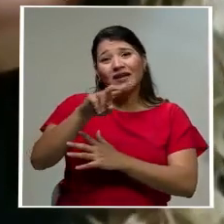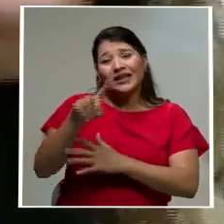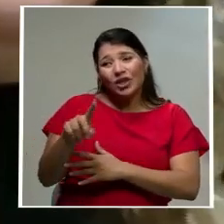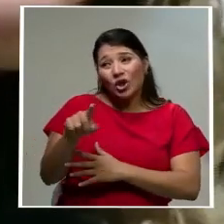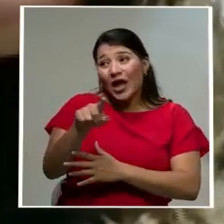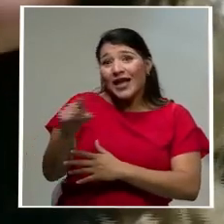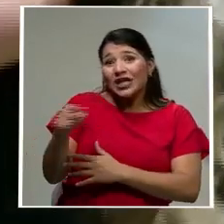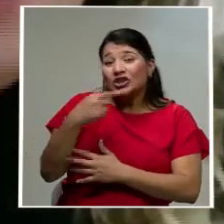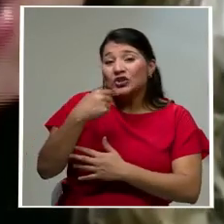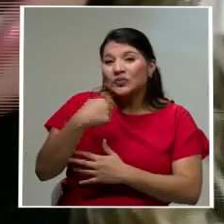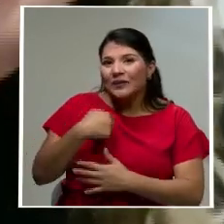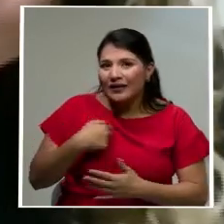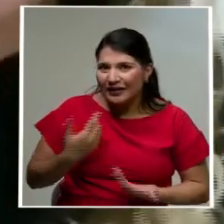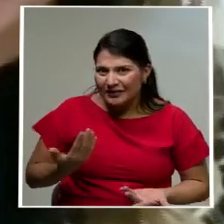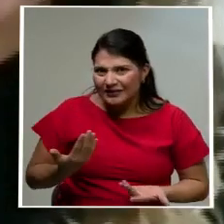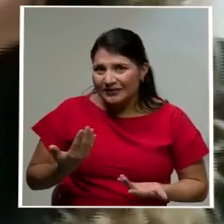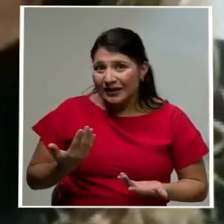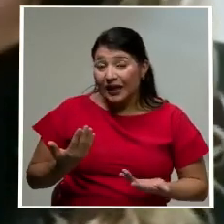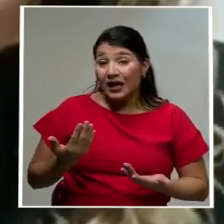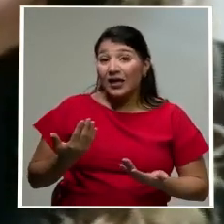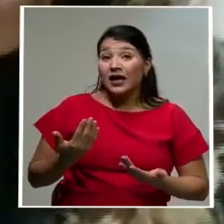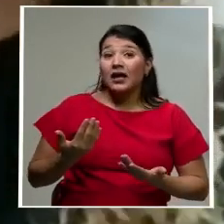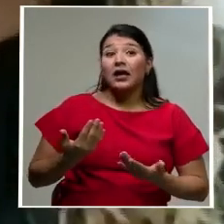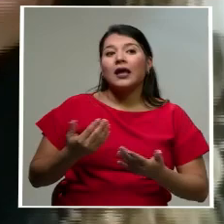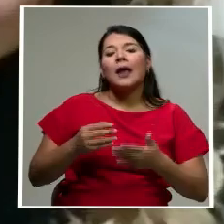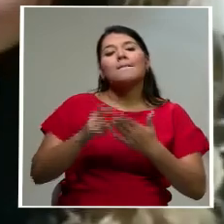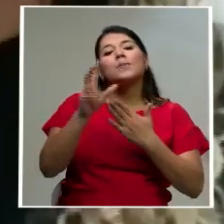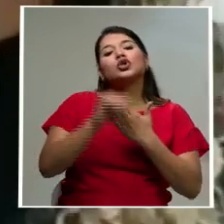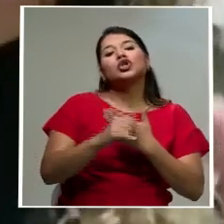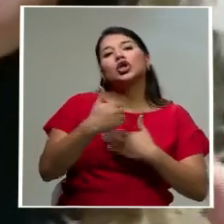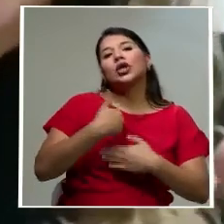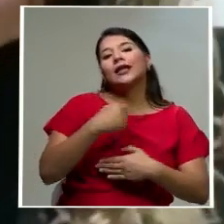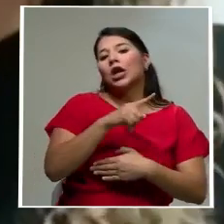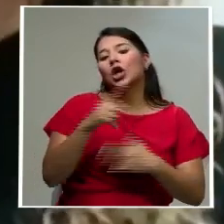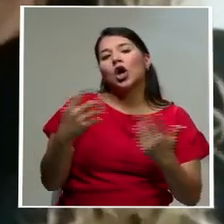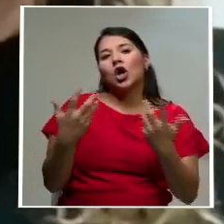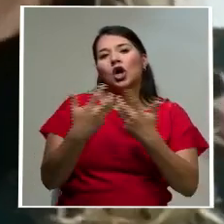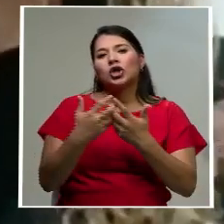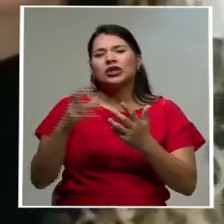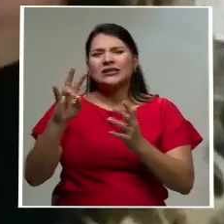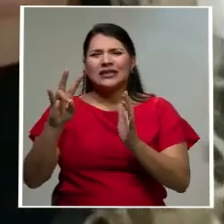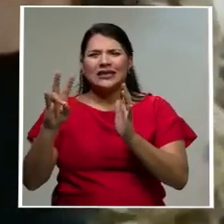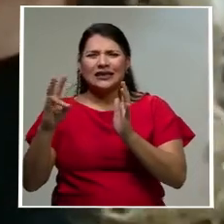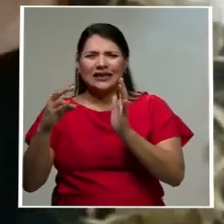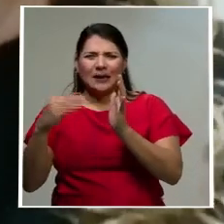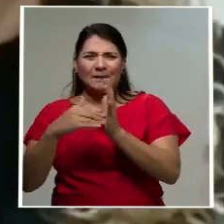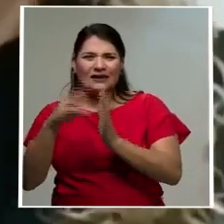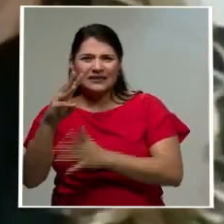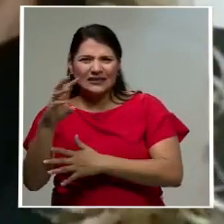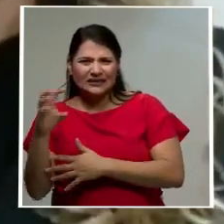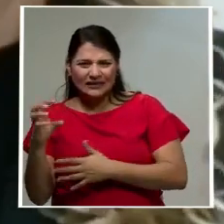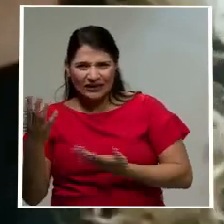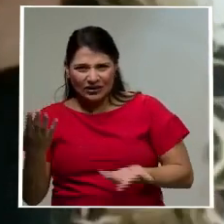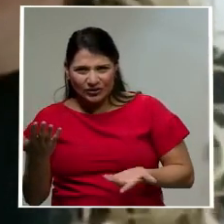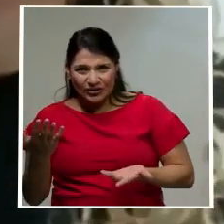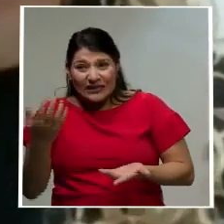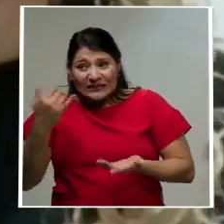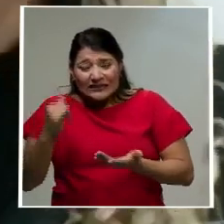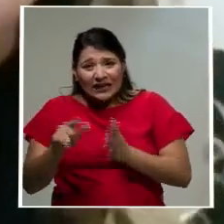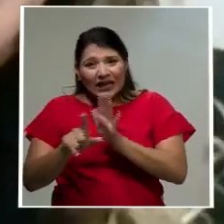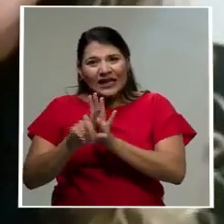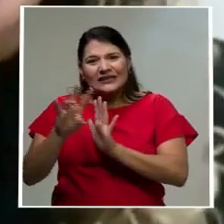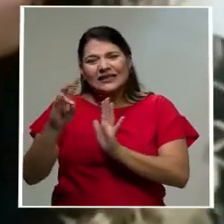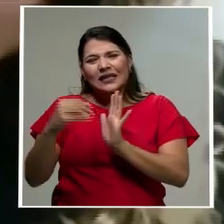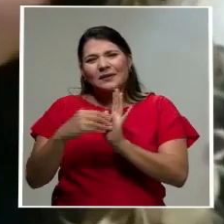que después de 25 años de vigencia de una ley, los estándares o los modelos o los planos tipo que le llamamos en construcción